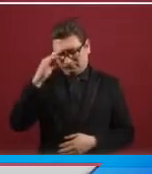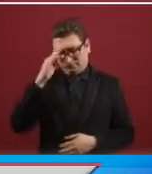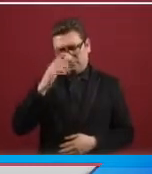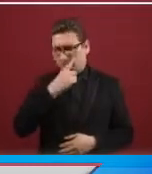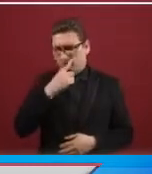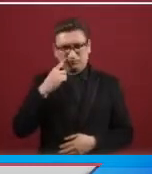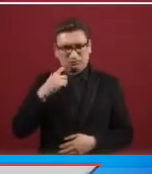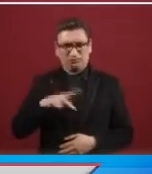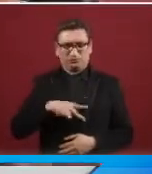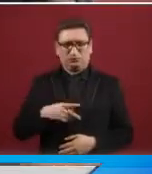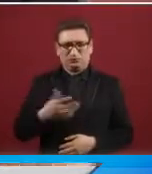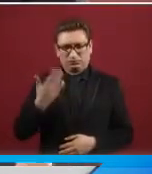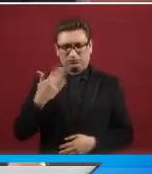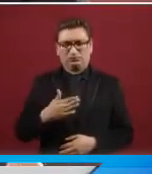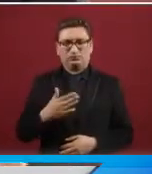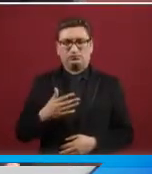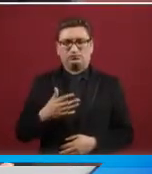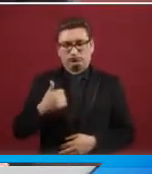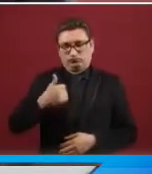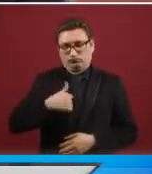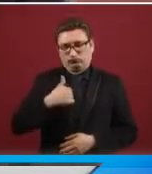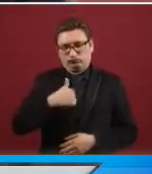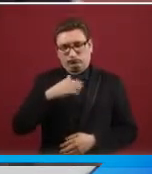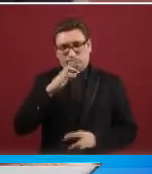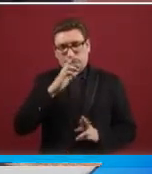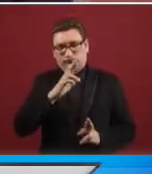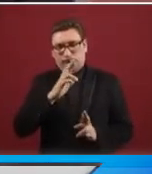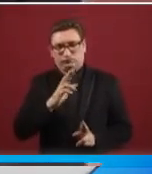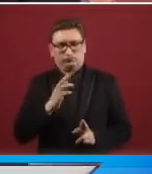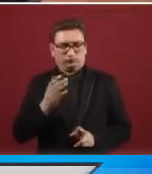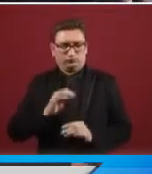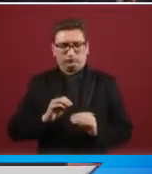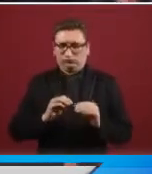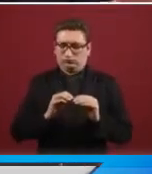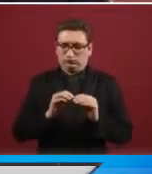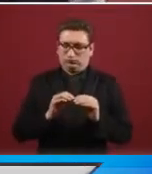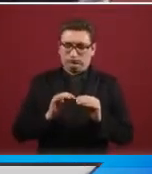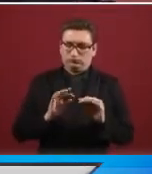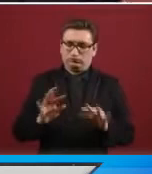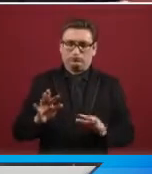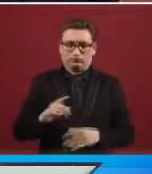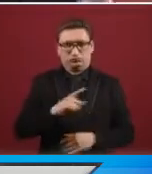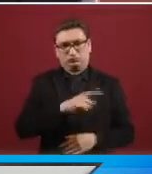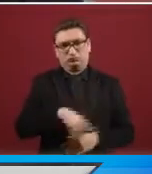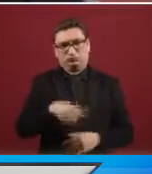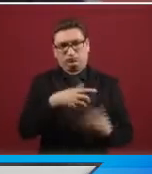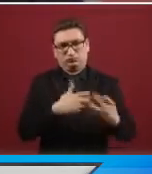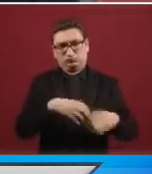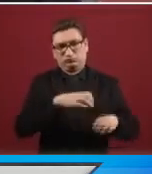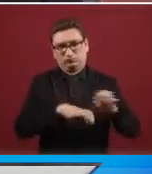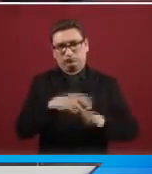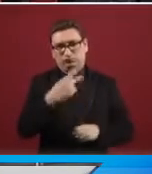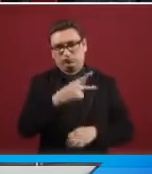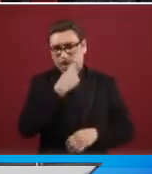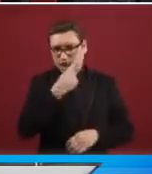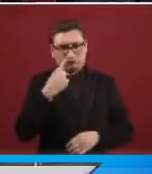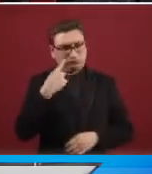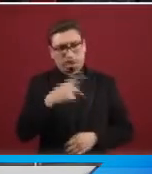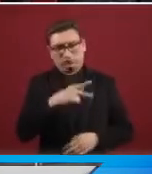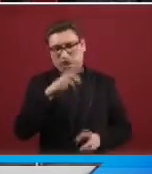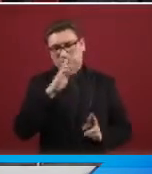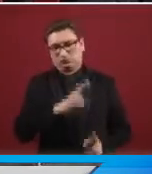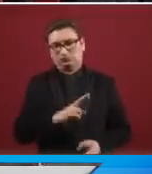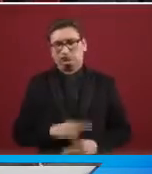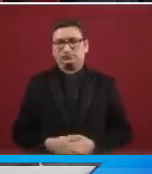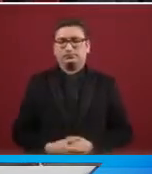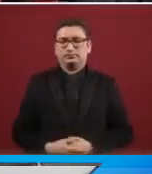busca un acuerdo con las empresas, y el haber acudido a instancias internacionales para resolver el tema de los contratos leoninos porque se considera que es